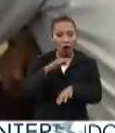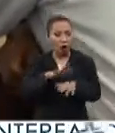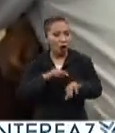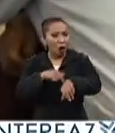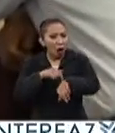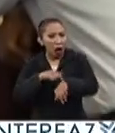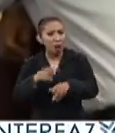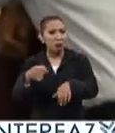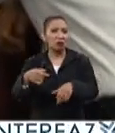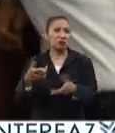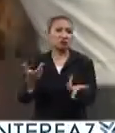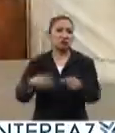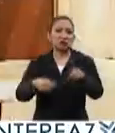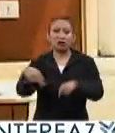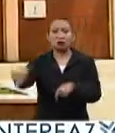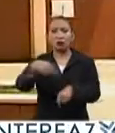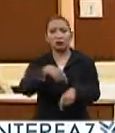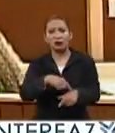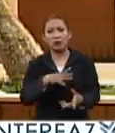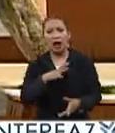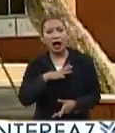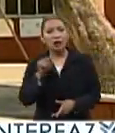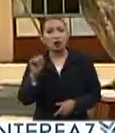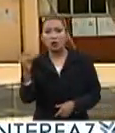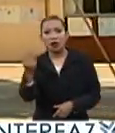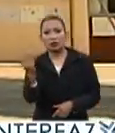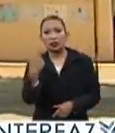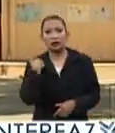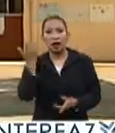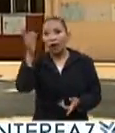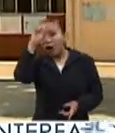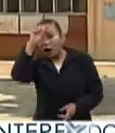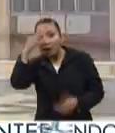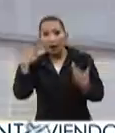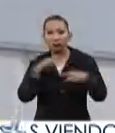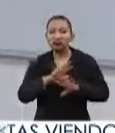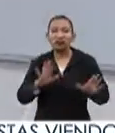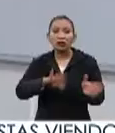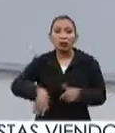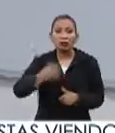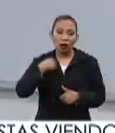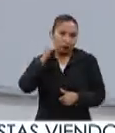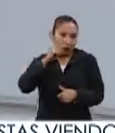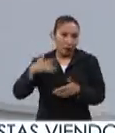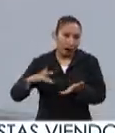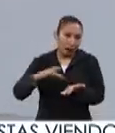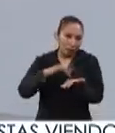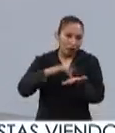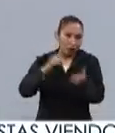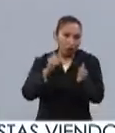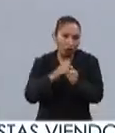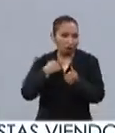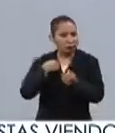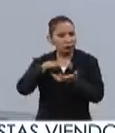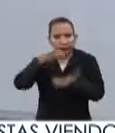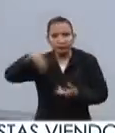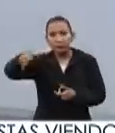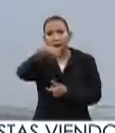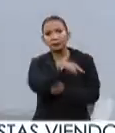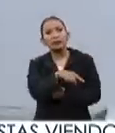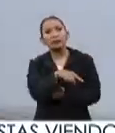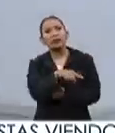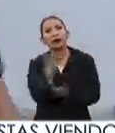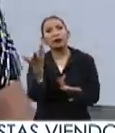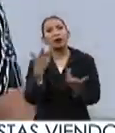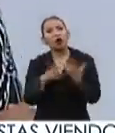horarios y tiempos que esta persona pueda, sin la necesidad de un tutor, pero siempre respaldada por una gran cantidad